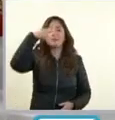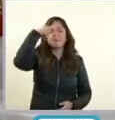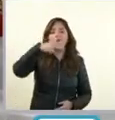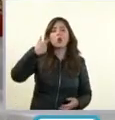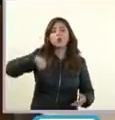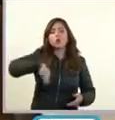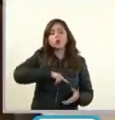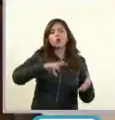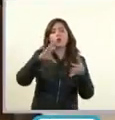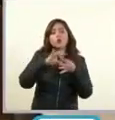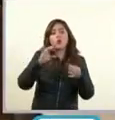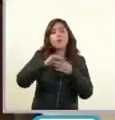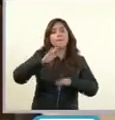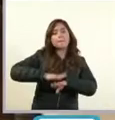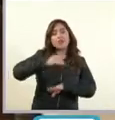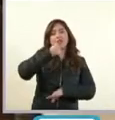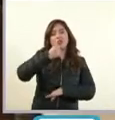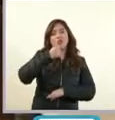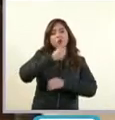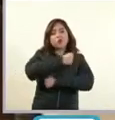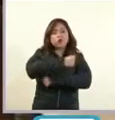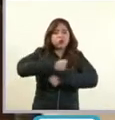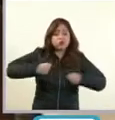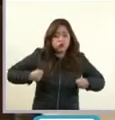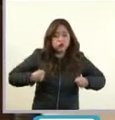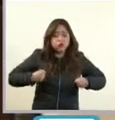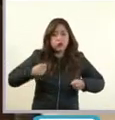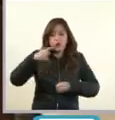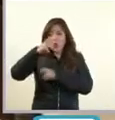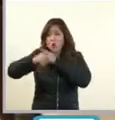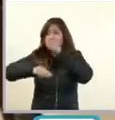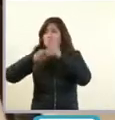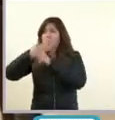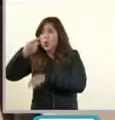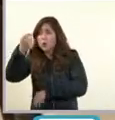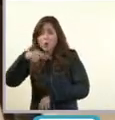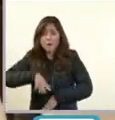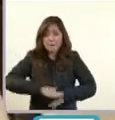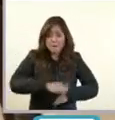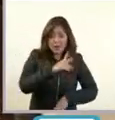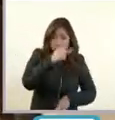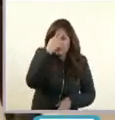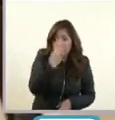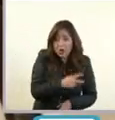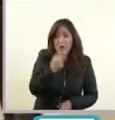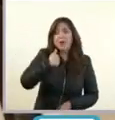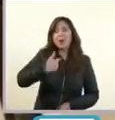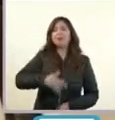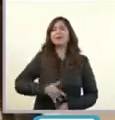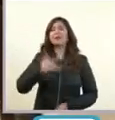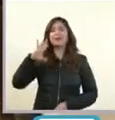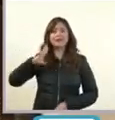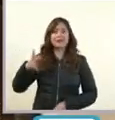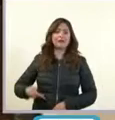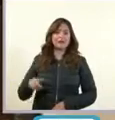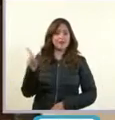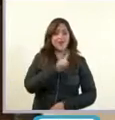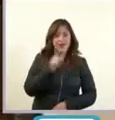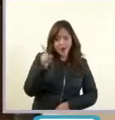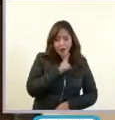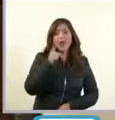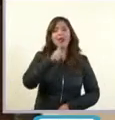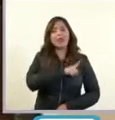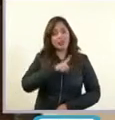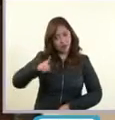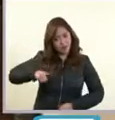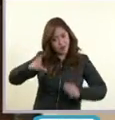los niños más obesos del mundo. Y eso no es algo que nosotros nos llene de orgullo. Al No, contrario, no, no. tenemos que luchar contra esto. ¿Y cómo lo vamos a hacer?